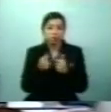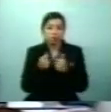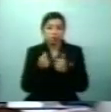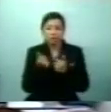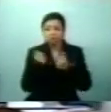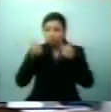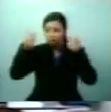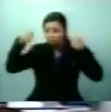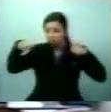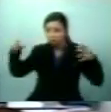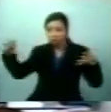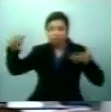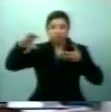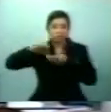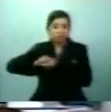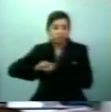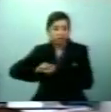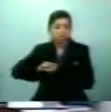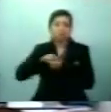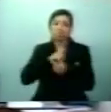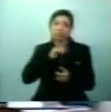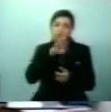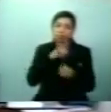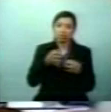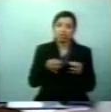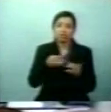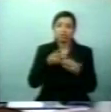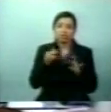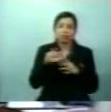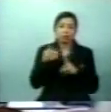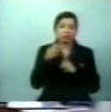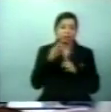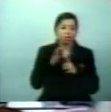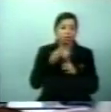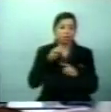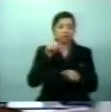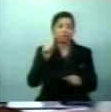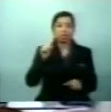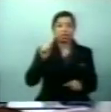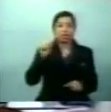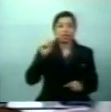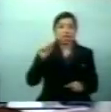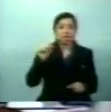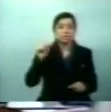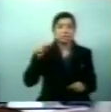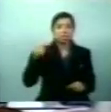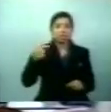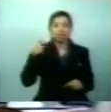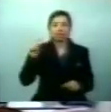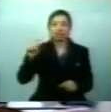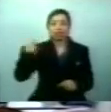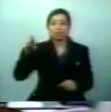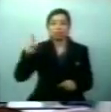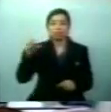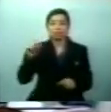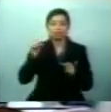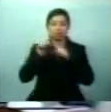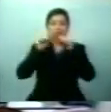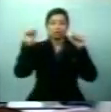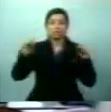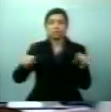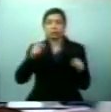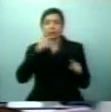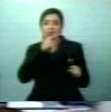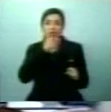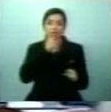del sistema generalizado de preferencias, conocido como el SGP Plus, sistema que nace de la inquietud